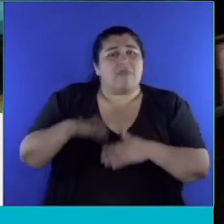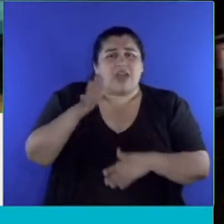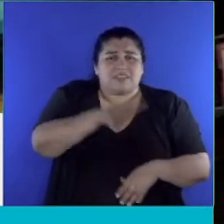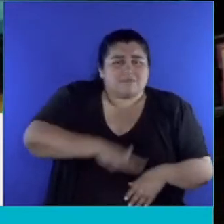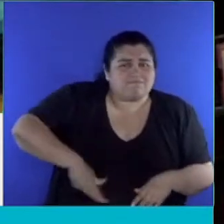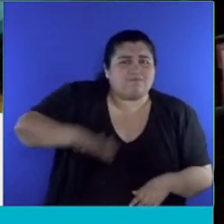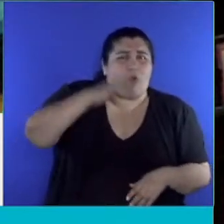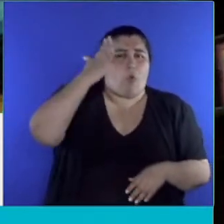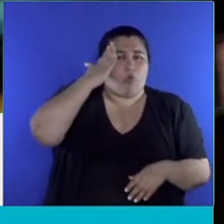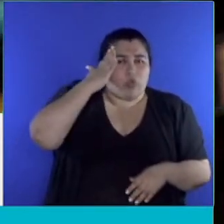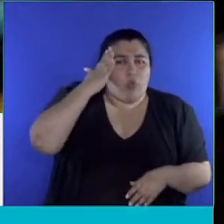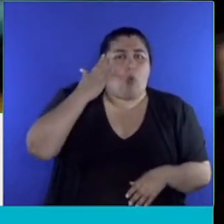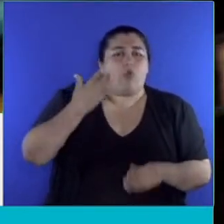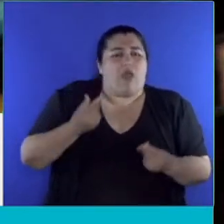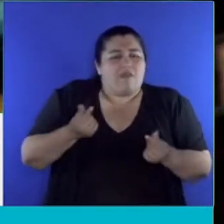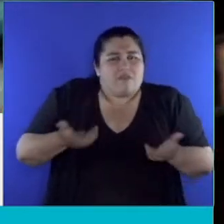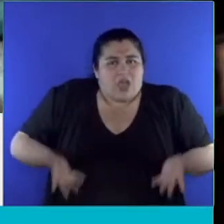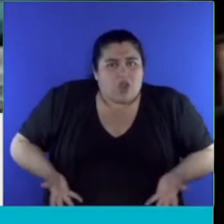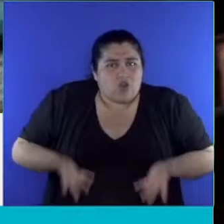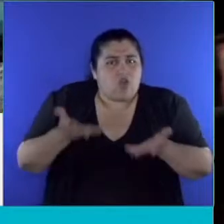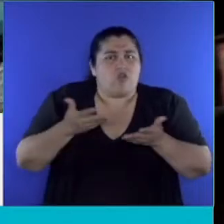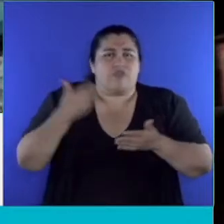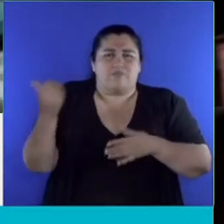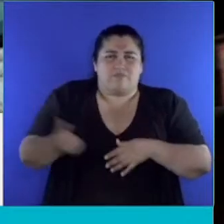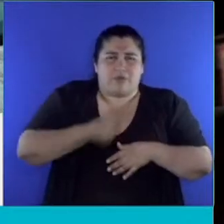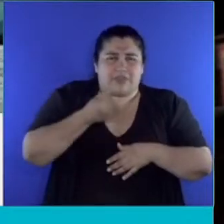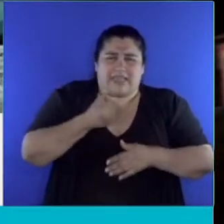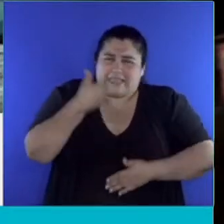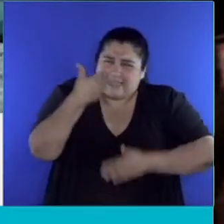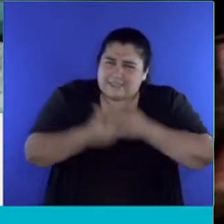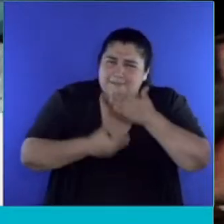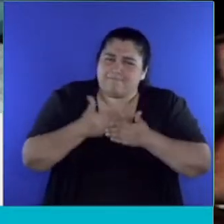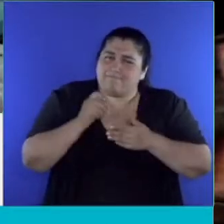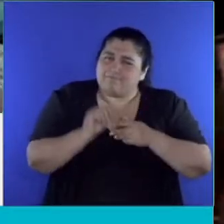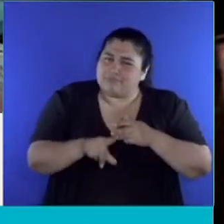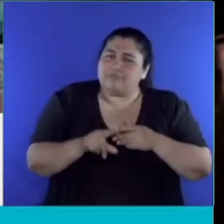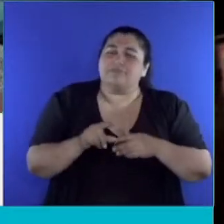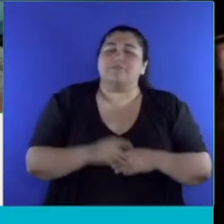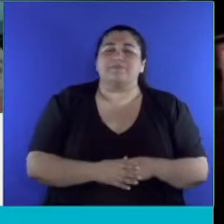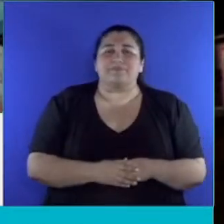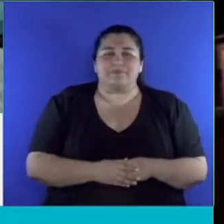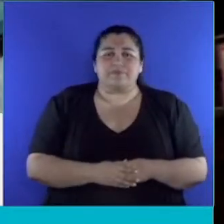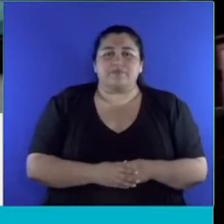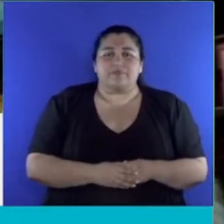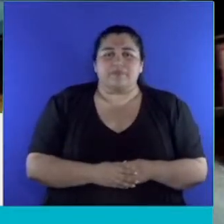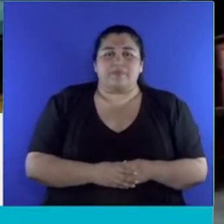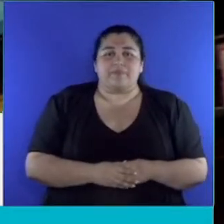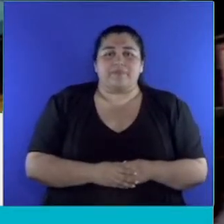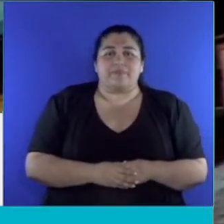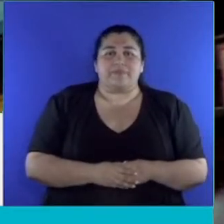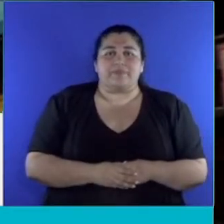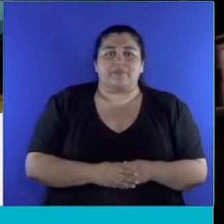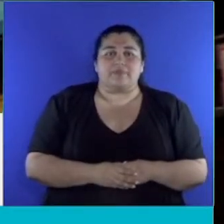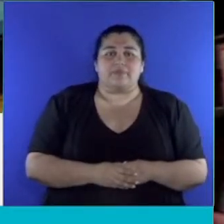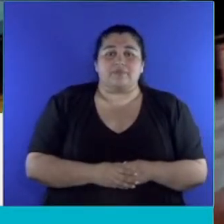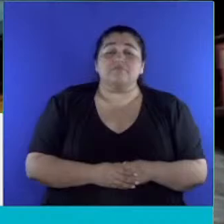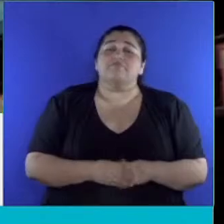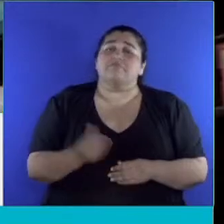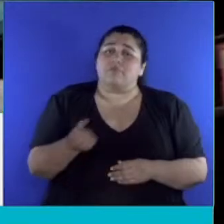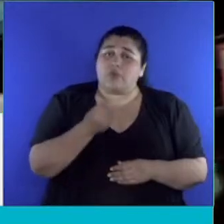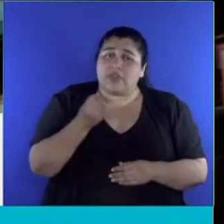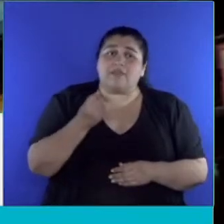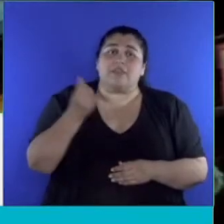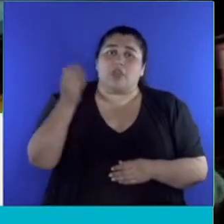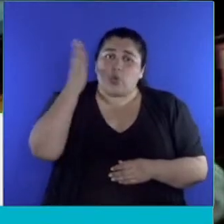cultural y el valor simbólico que contribuye, por supuesto, a la construcción de sentido. Promover la